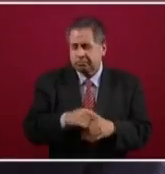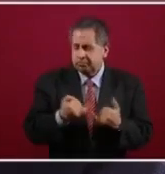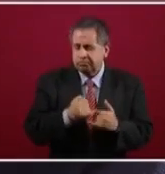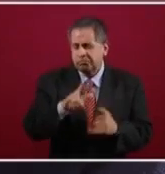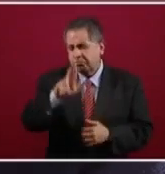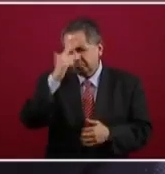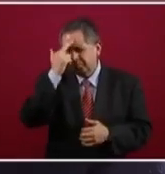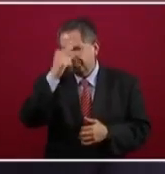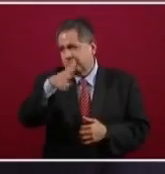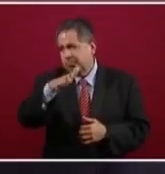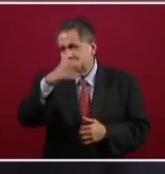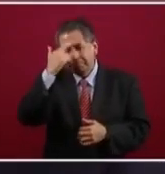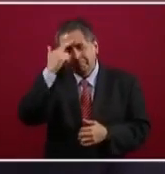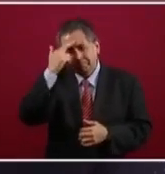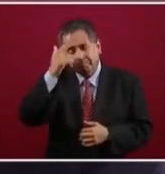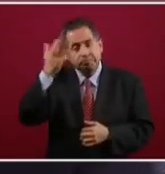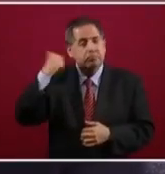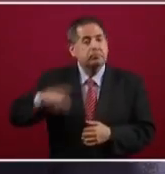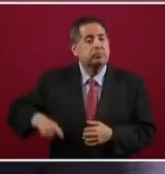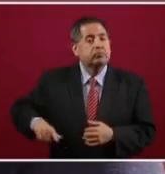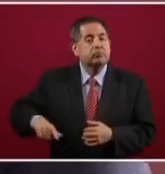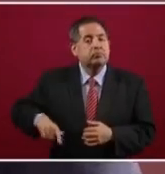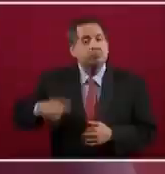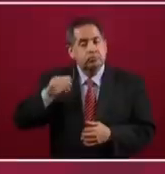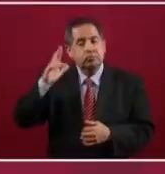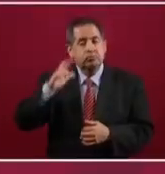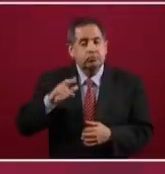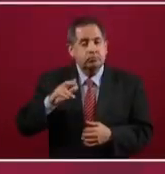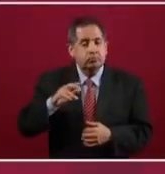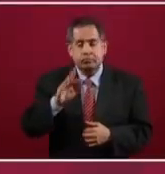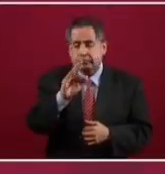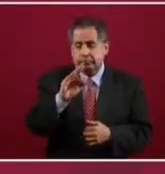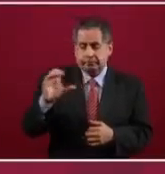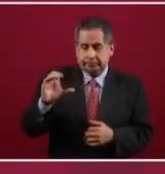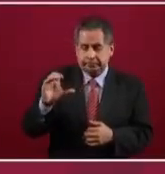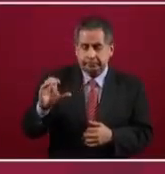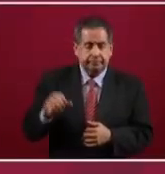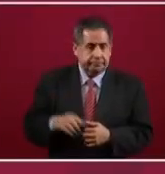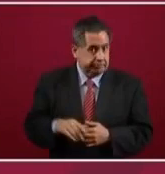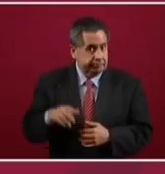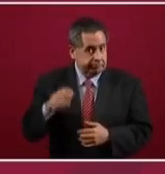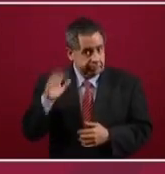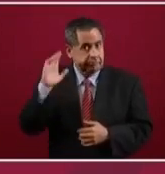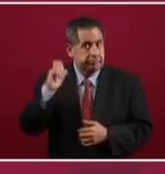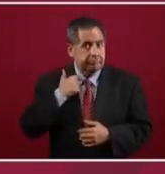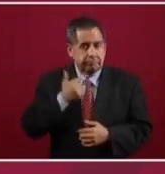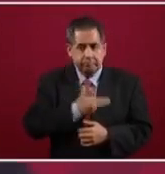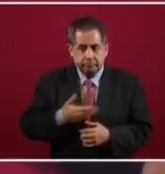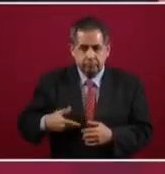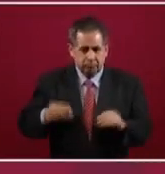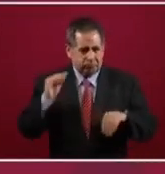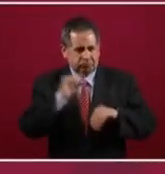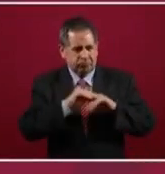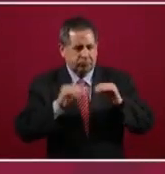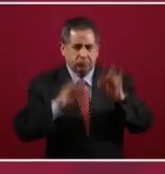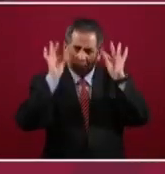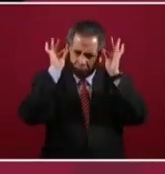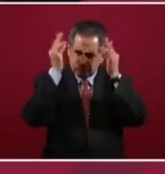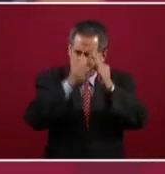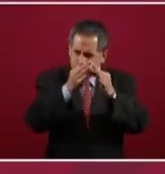cuando el gobierno de Calderón se hicieron instalaciones de